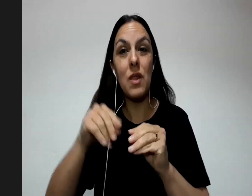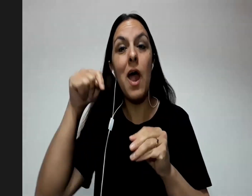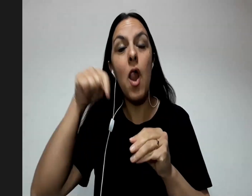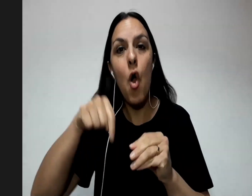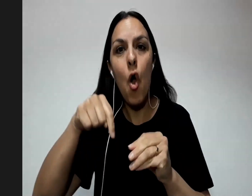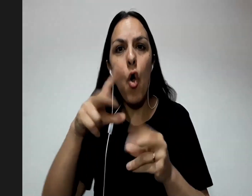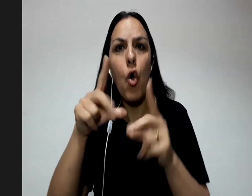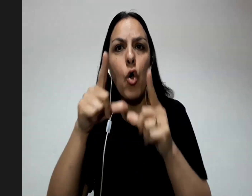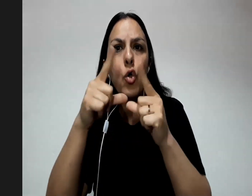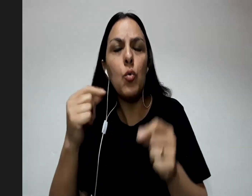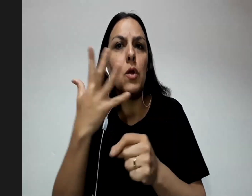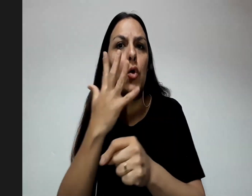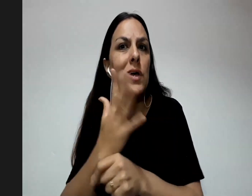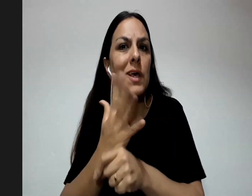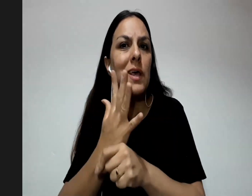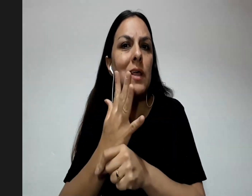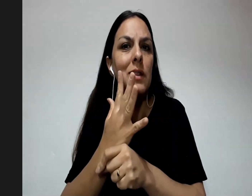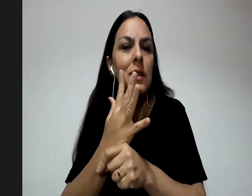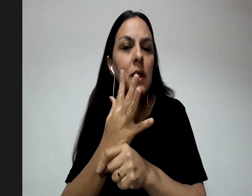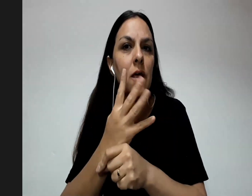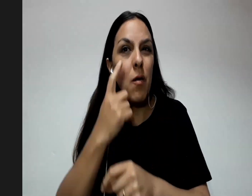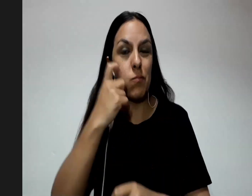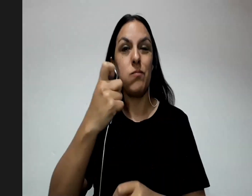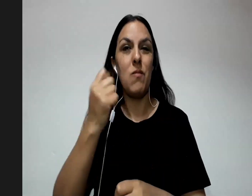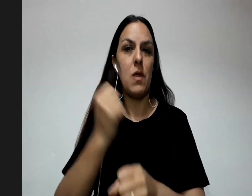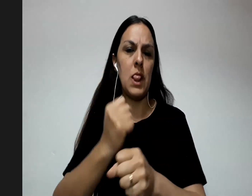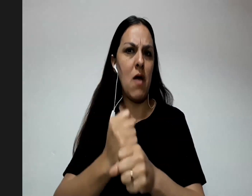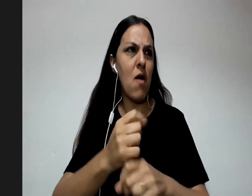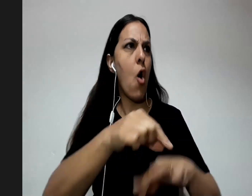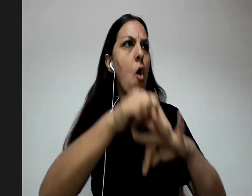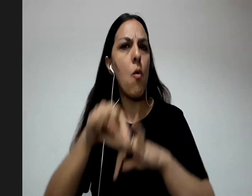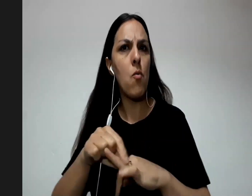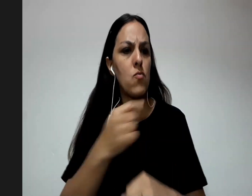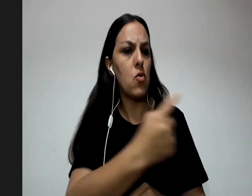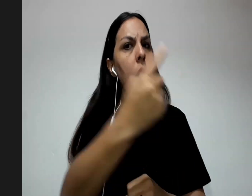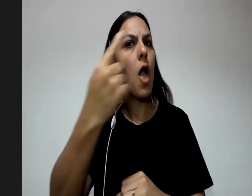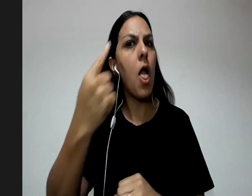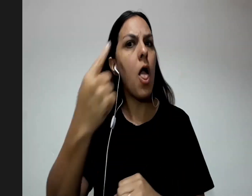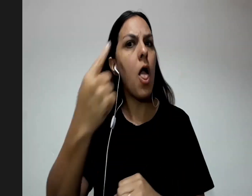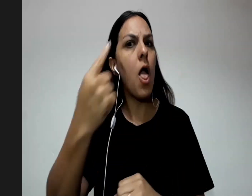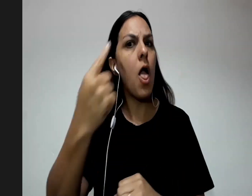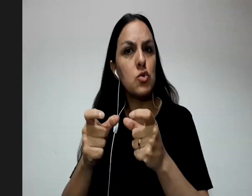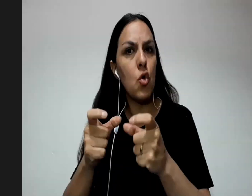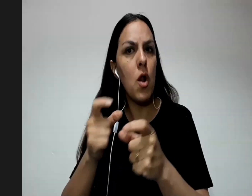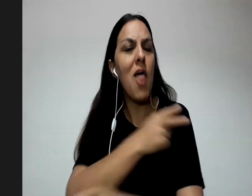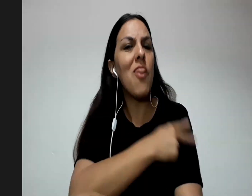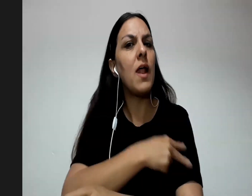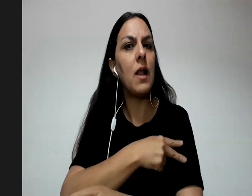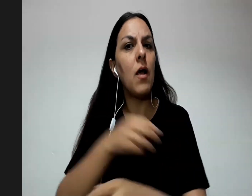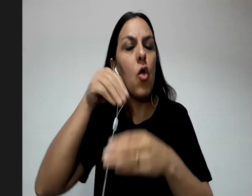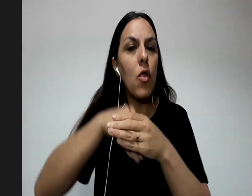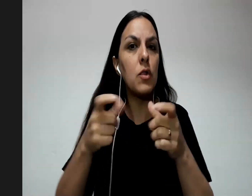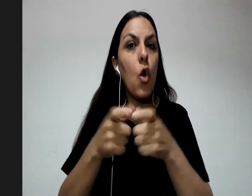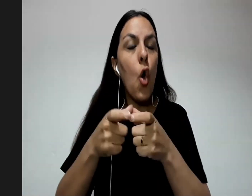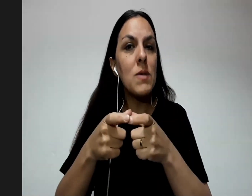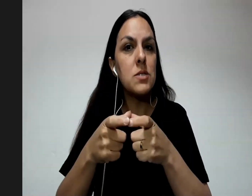solamente el trabajo y el compromiso puesto por cada uno de los delegados y delegadas que integran la comisión, sino